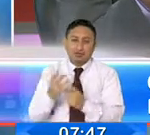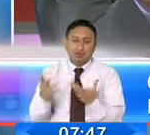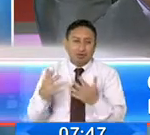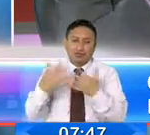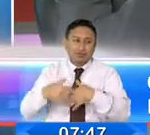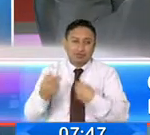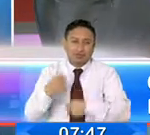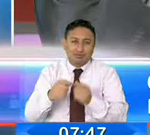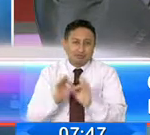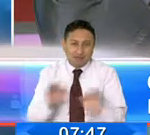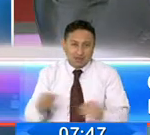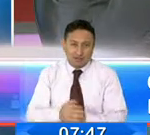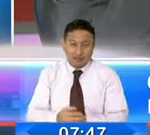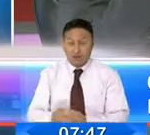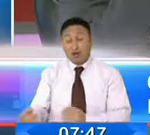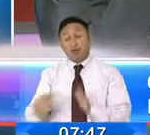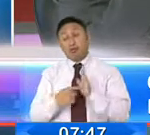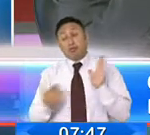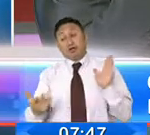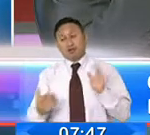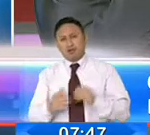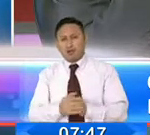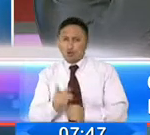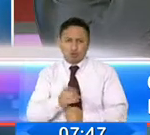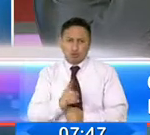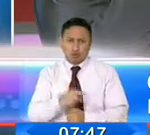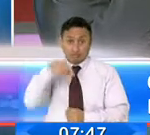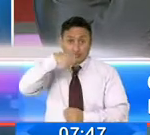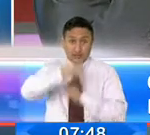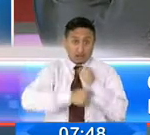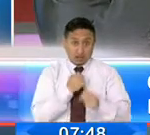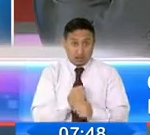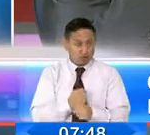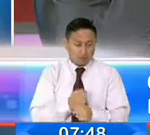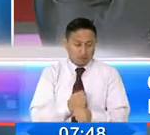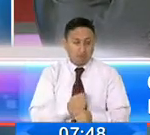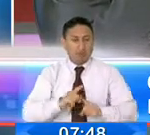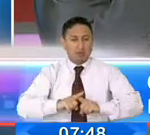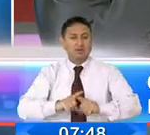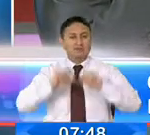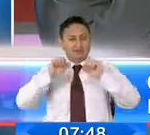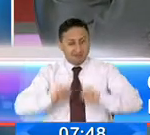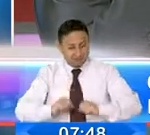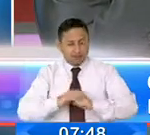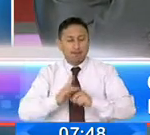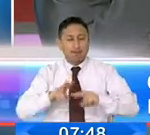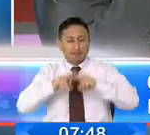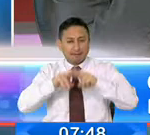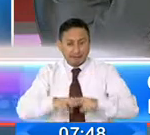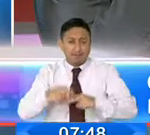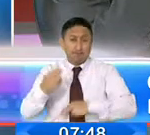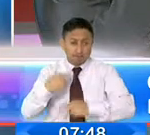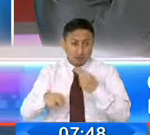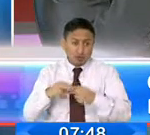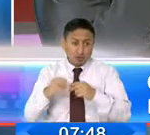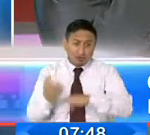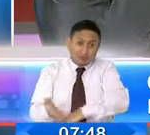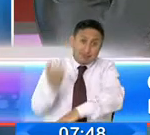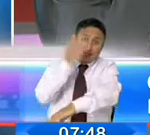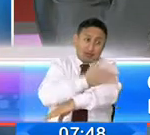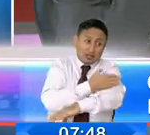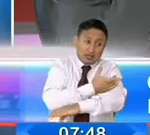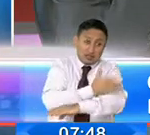vender, al menos en este año, pero sí tenemos que revisar que sean negocios que hayan tenido un